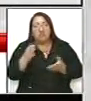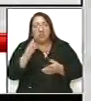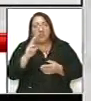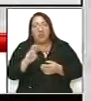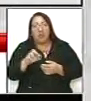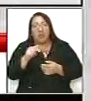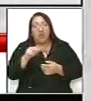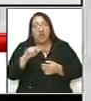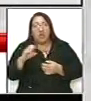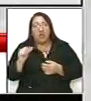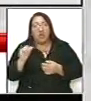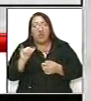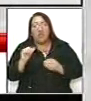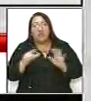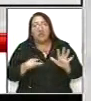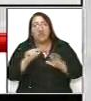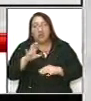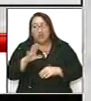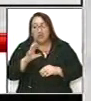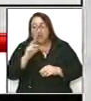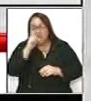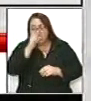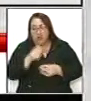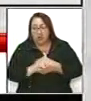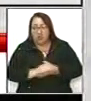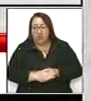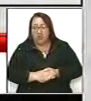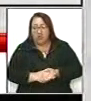Valentín Paniagua y 75 del señor Toledo.